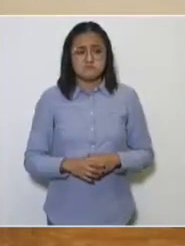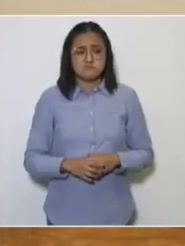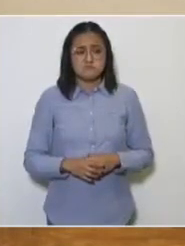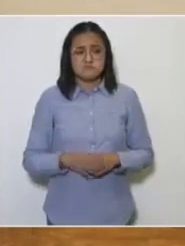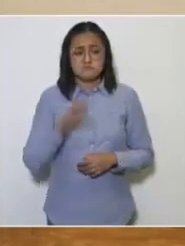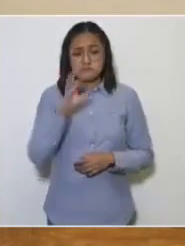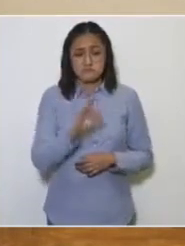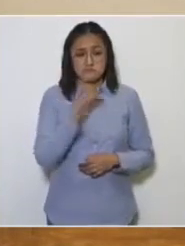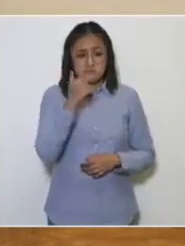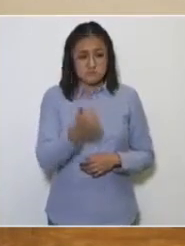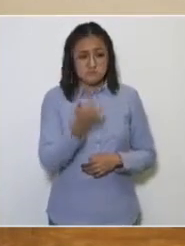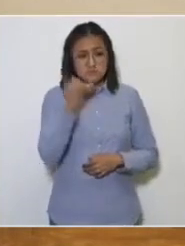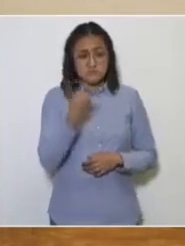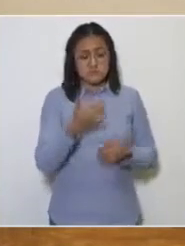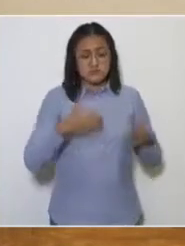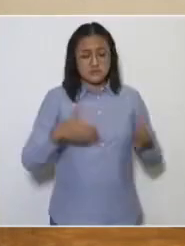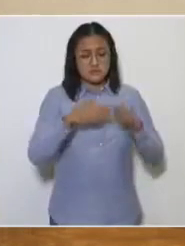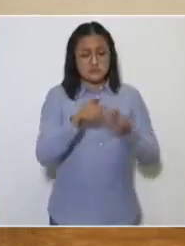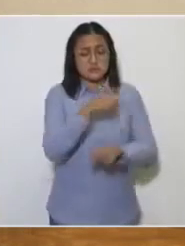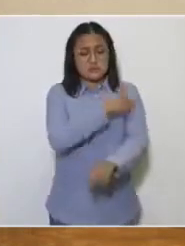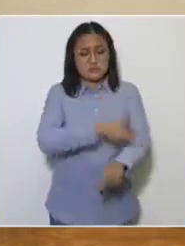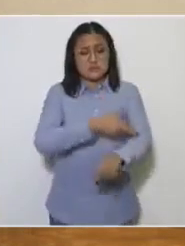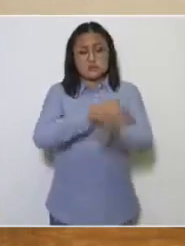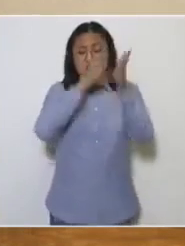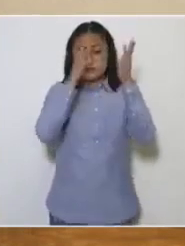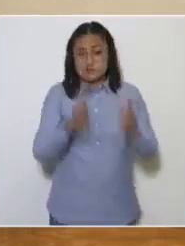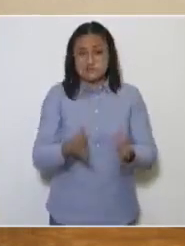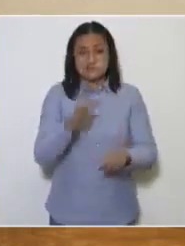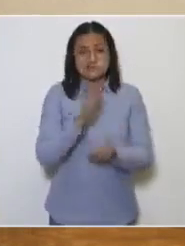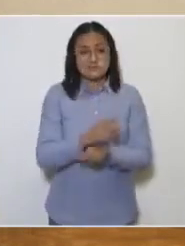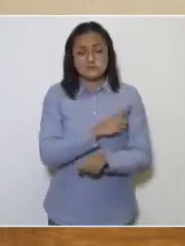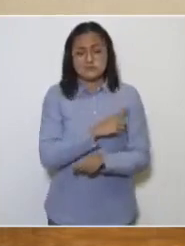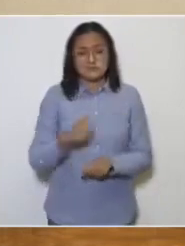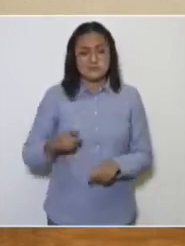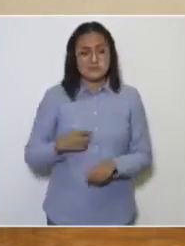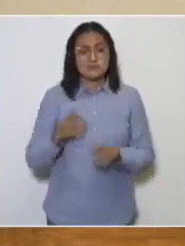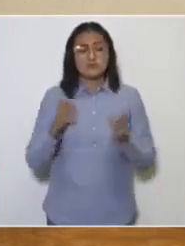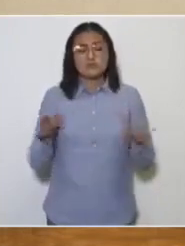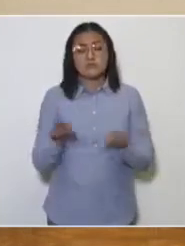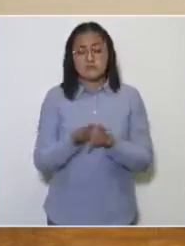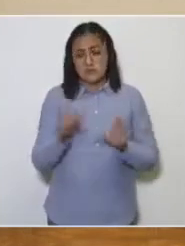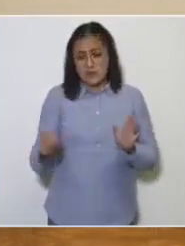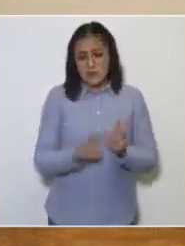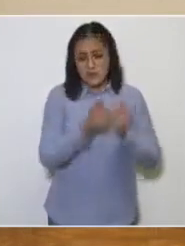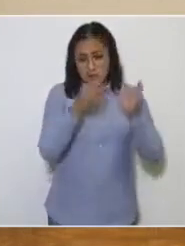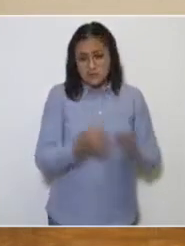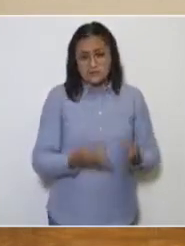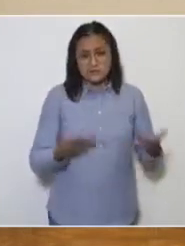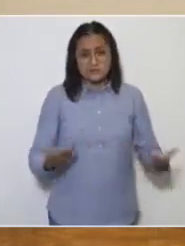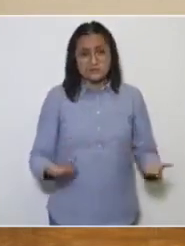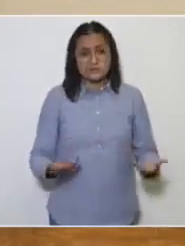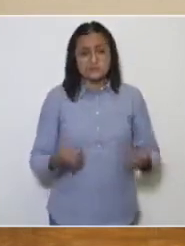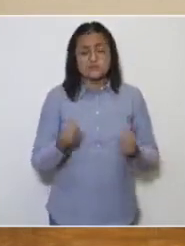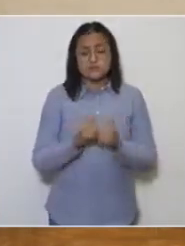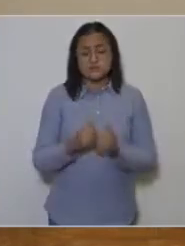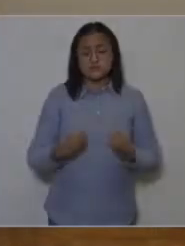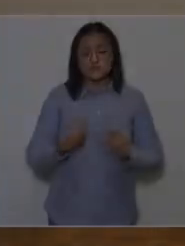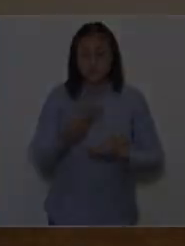46 y la cuchilla se tienen que resolver y se tienen que volver zona de comercio legal y de convivencia social.